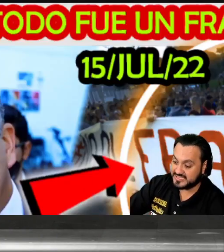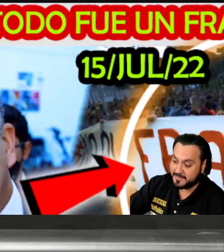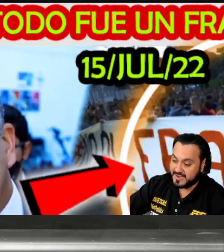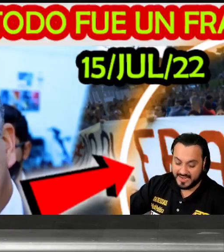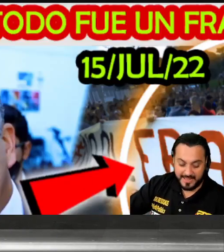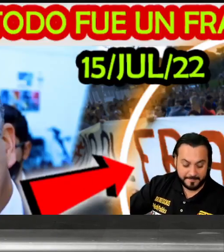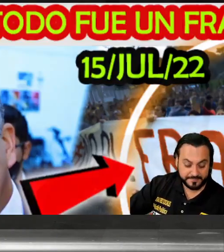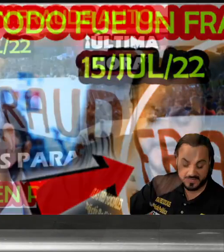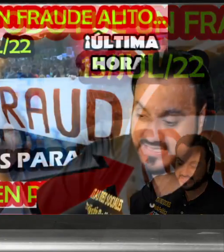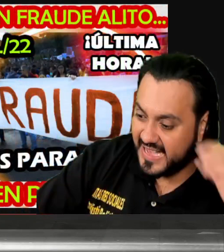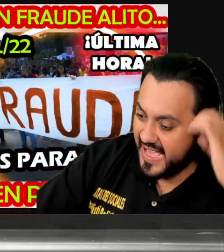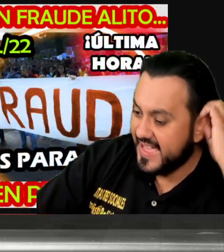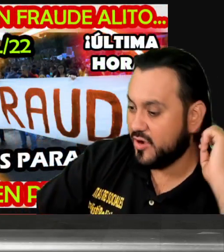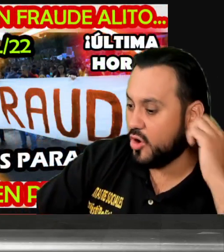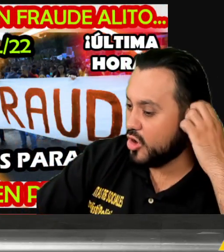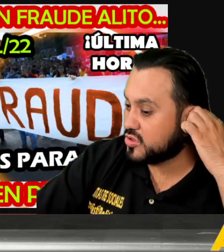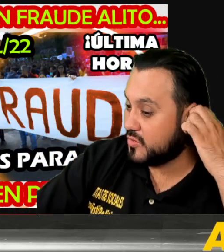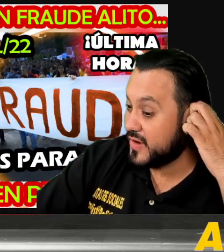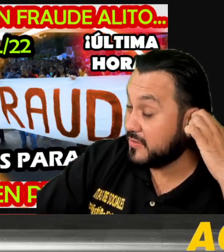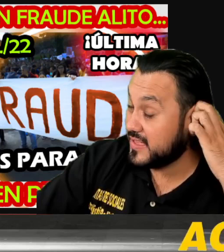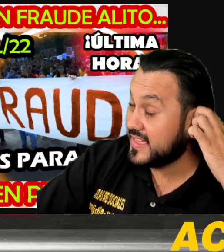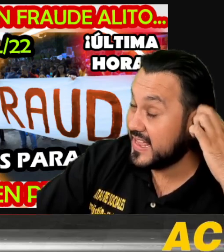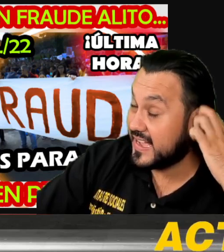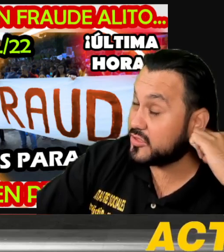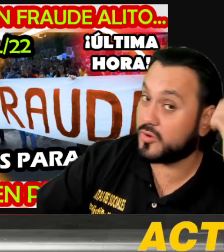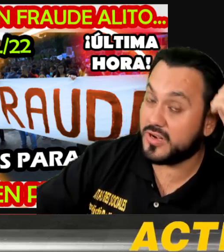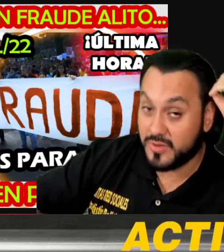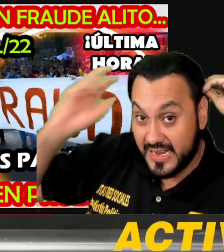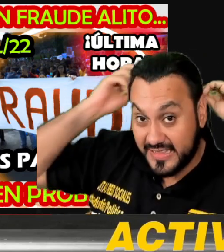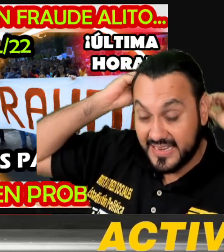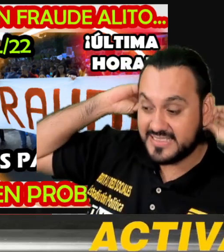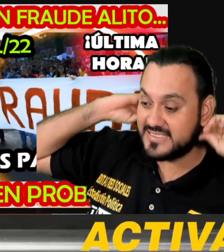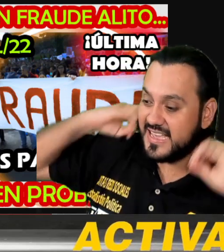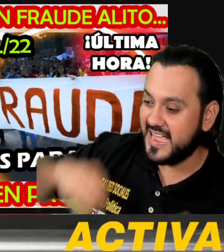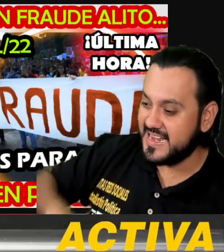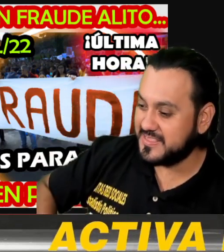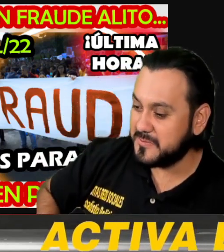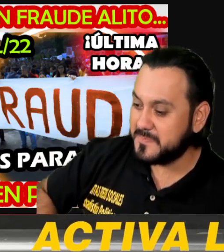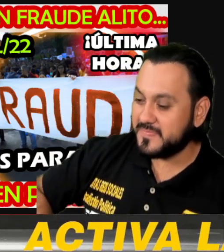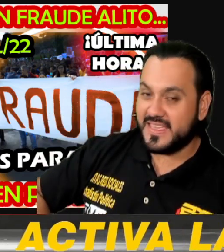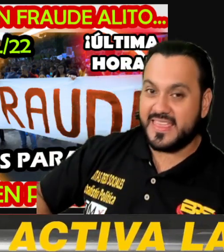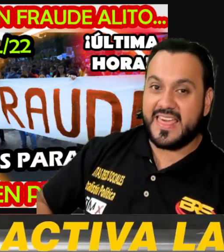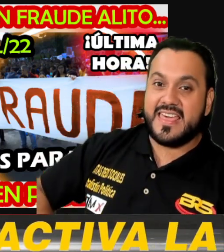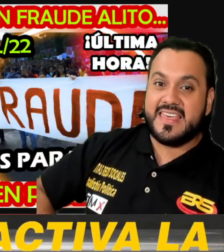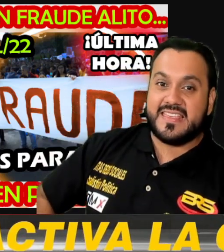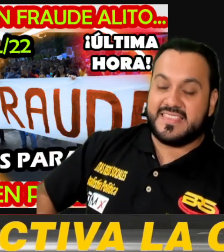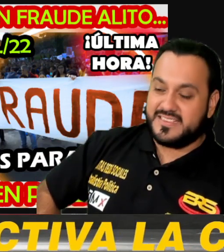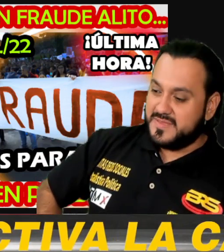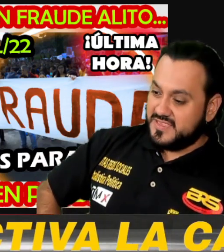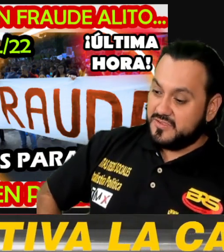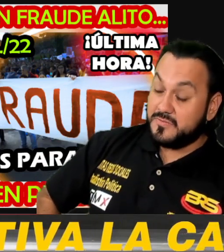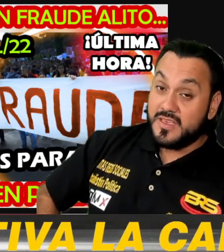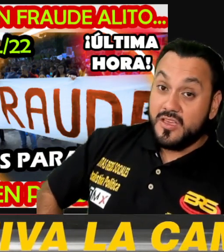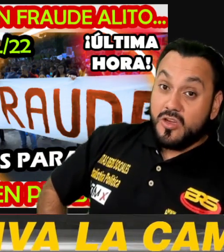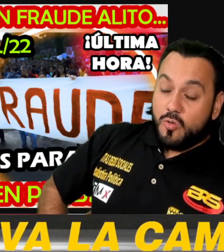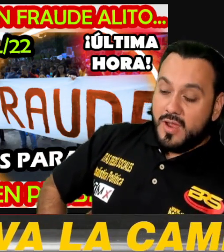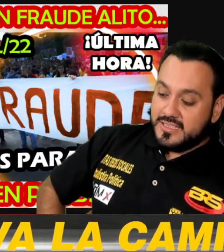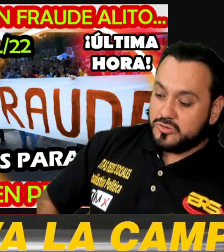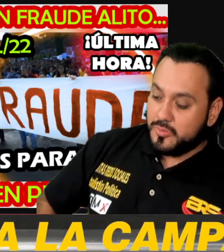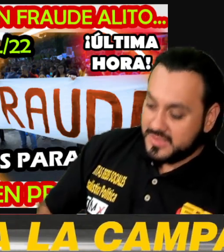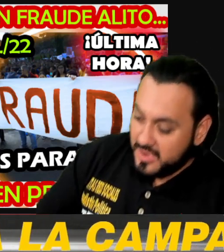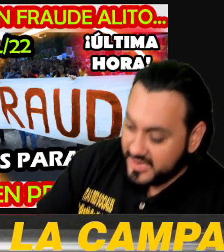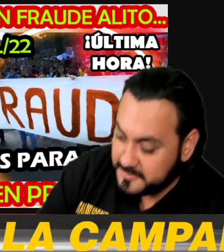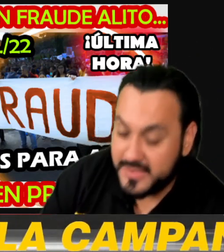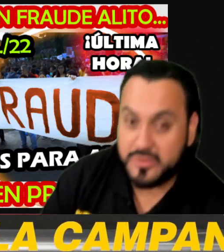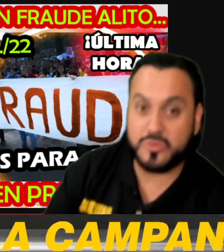amigos de esta manera se cae otro fraude de alejandro moreno cárdenas al hito desmentimos cuál